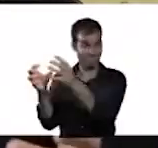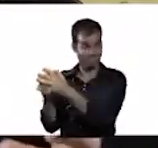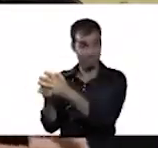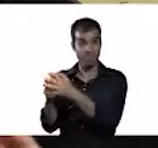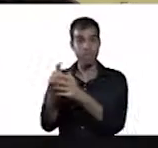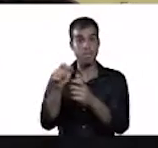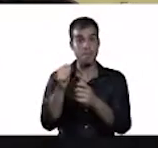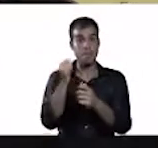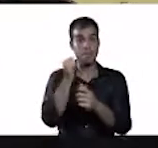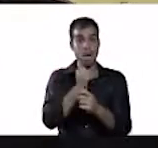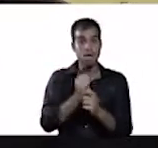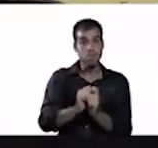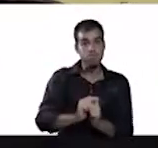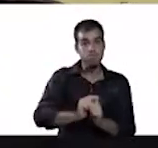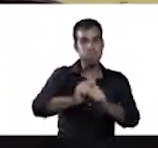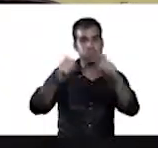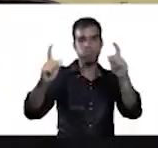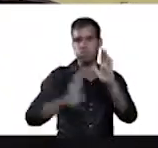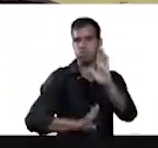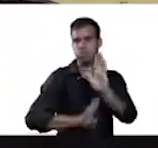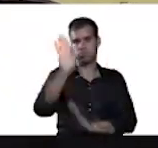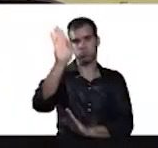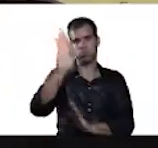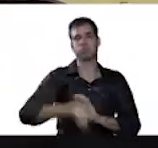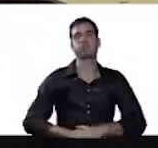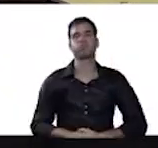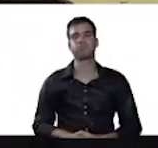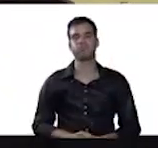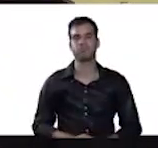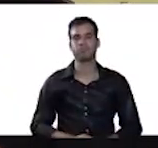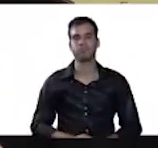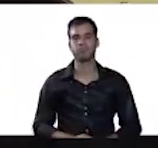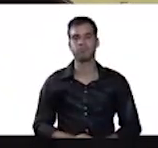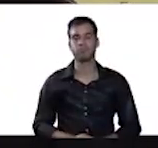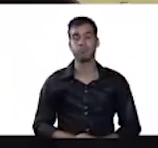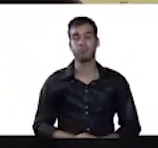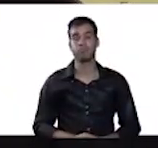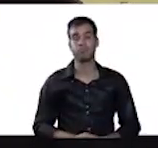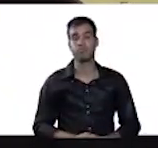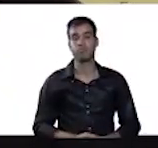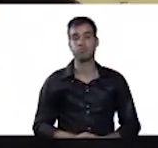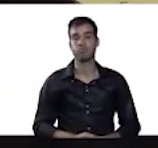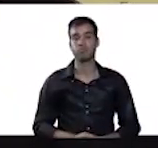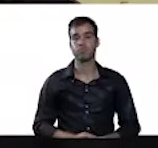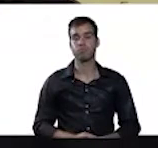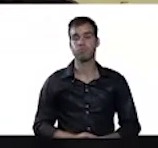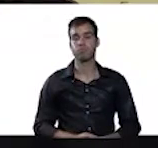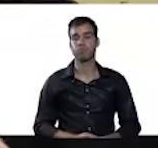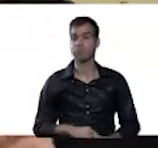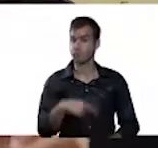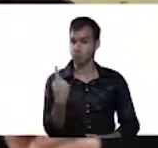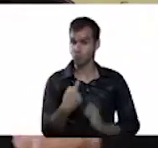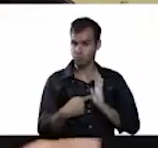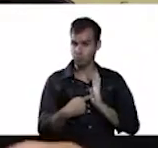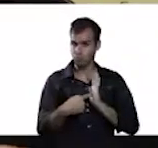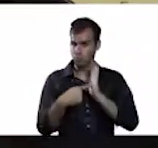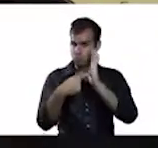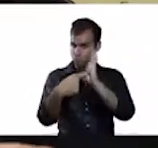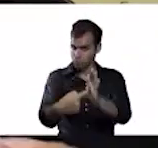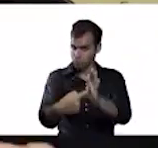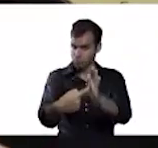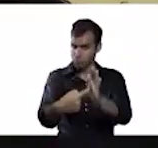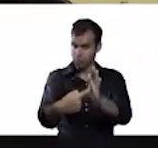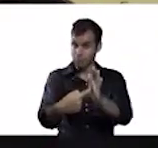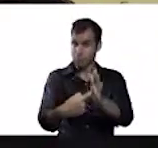de desarrollo en la región. Les sugerimos que hagan una